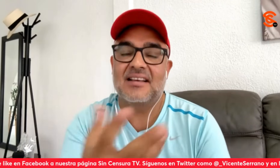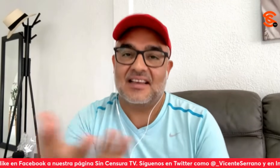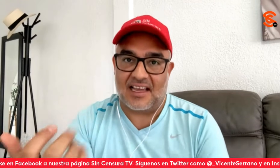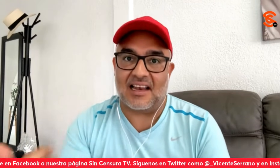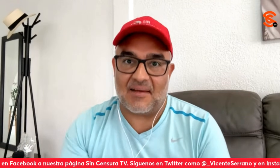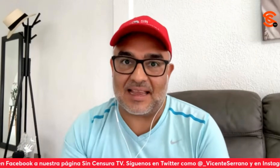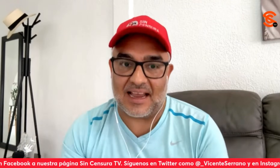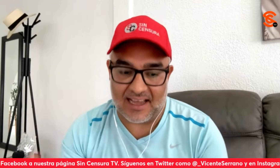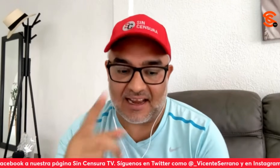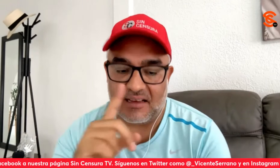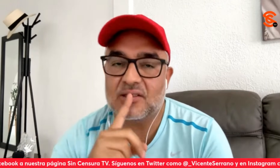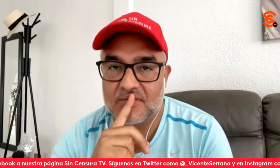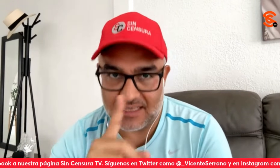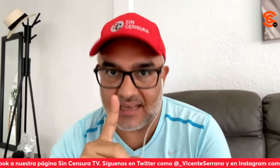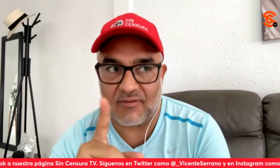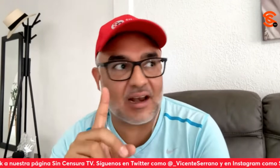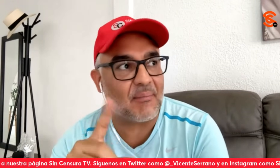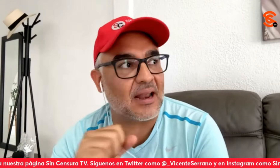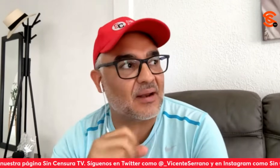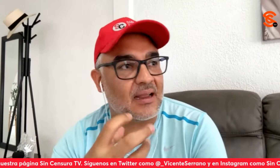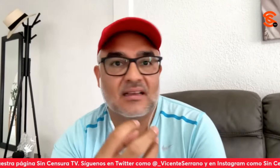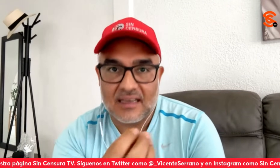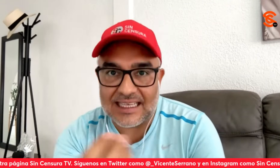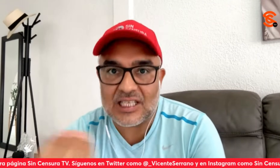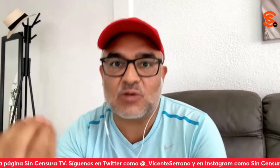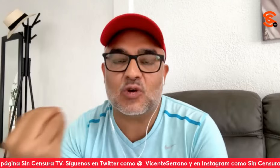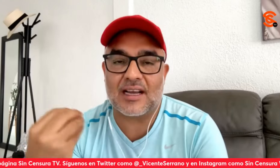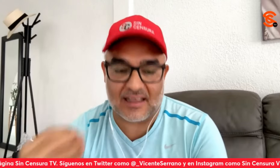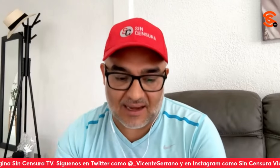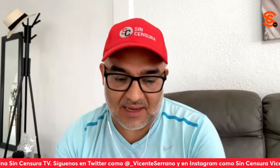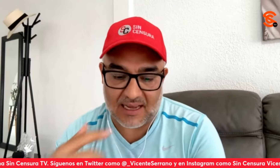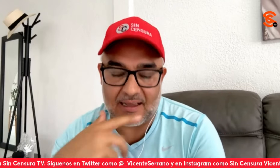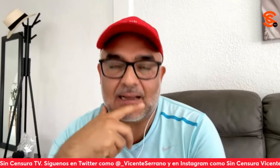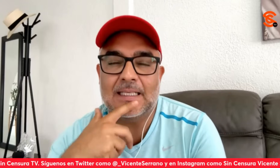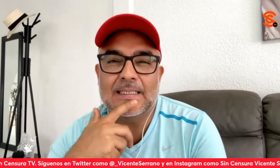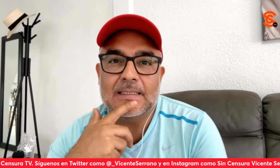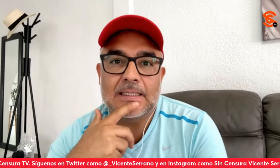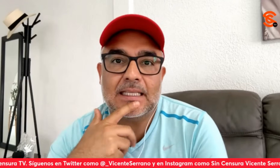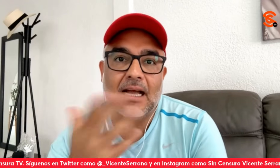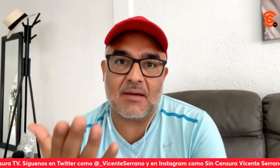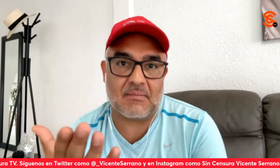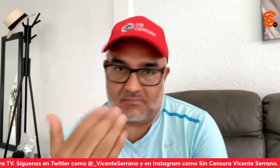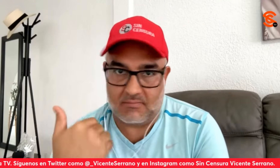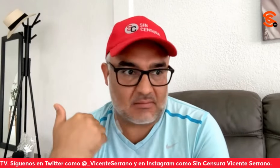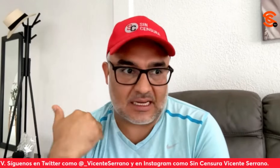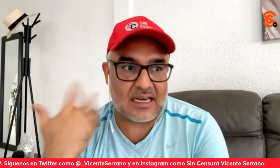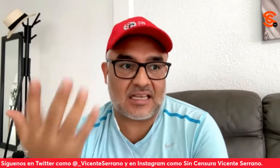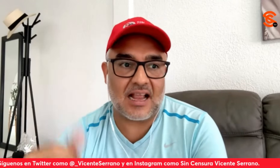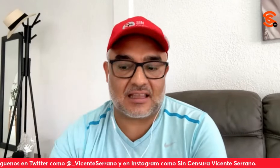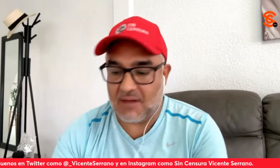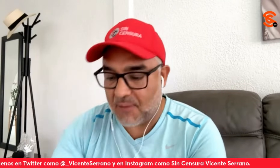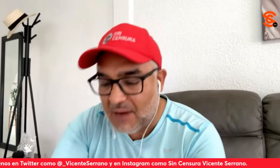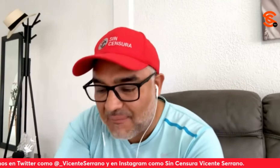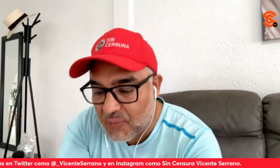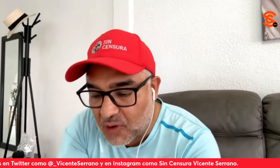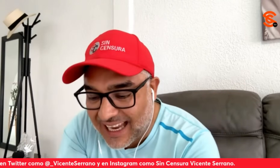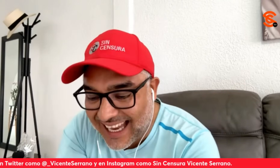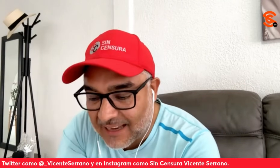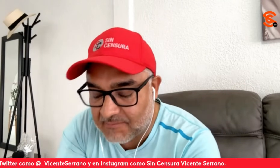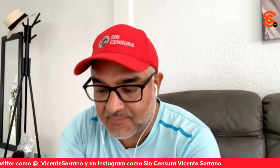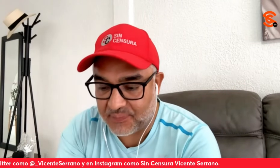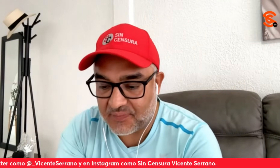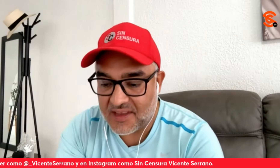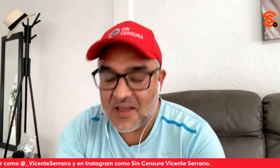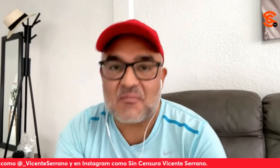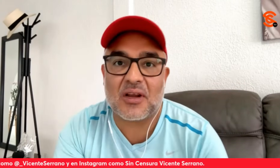desgaja en la mañanera, esa fue la palabra que surge de la mañanera. Déjame regresar al tema Puebla. ¿Por